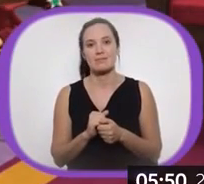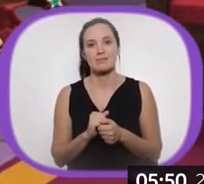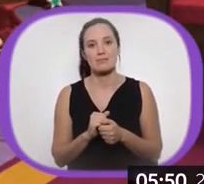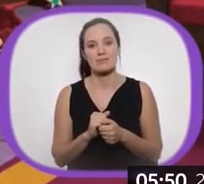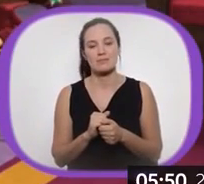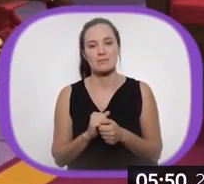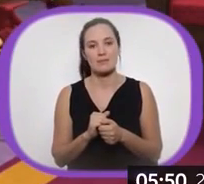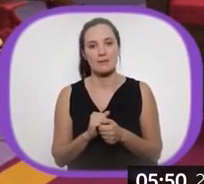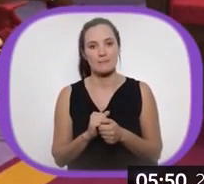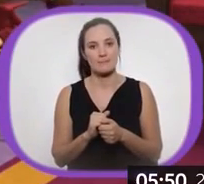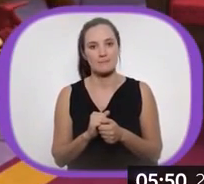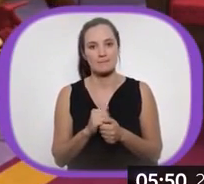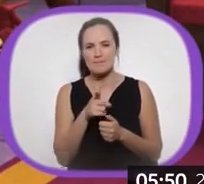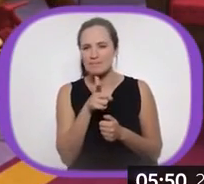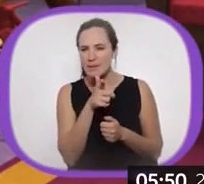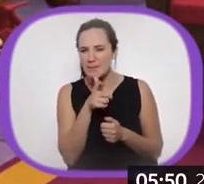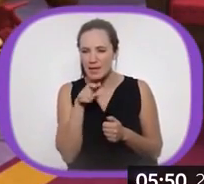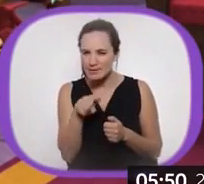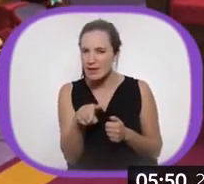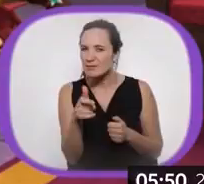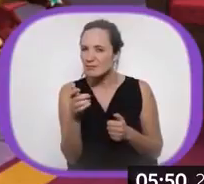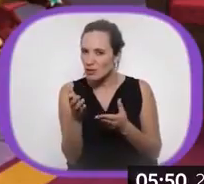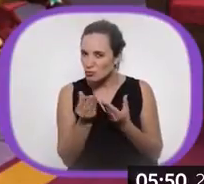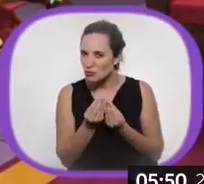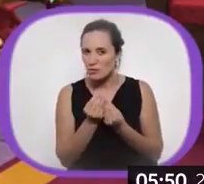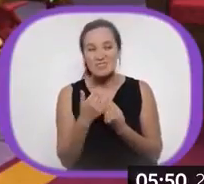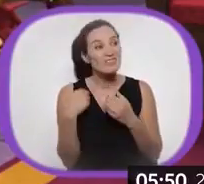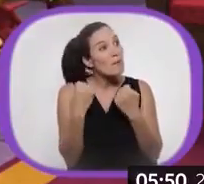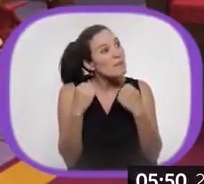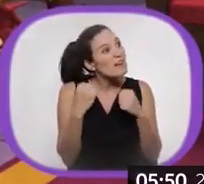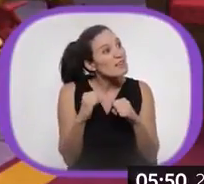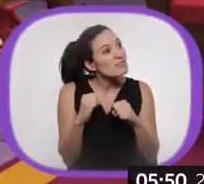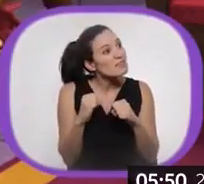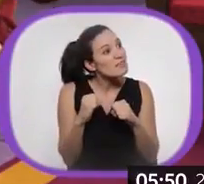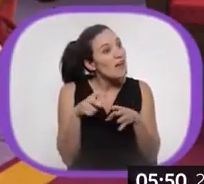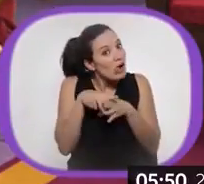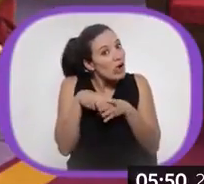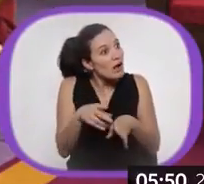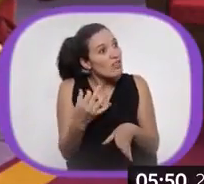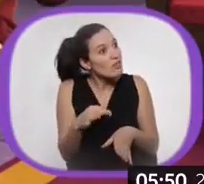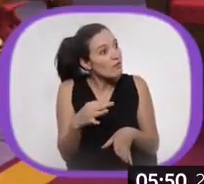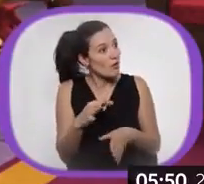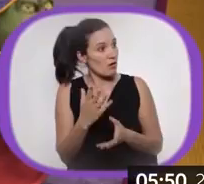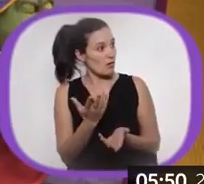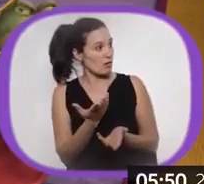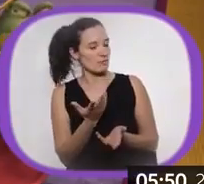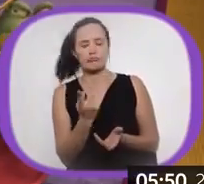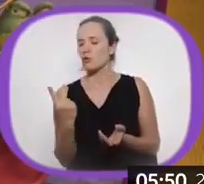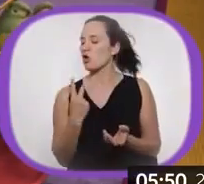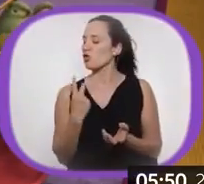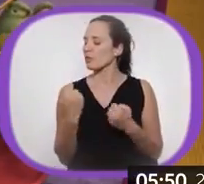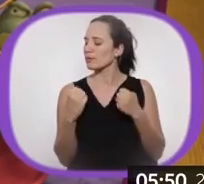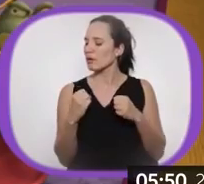¡Tarán! Creo que esto puede ser útil. Pero debo practicar con Galahad. Mamá dijo que ambos lo haríamos.